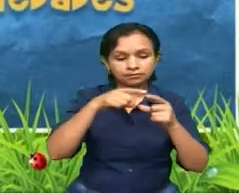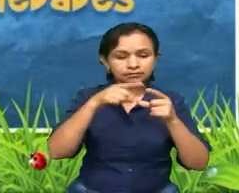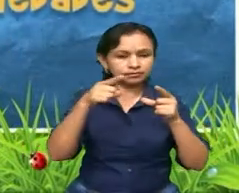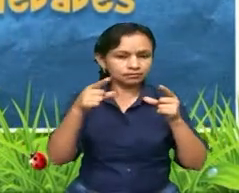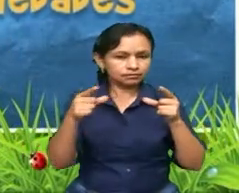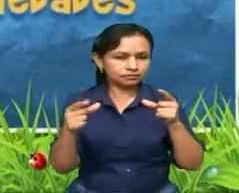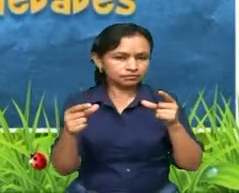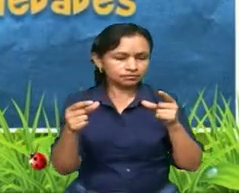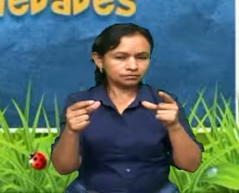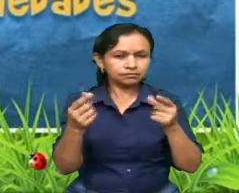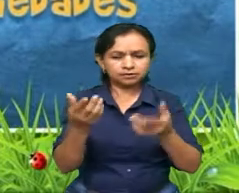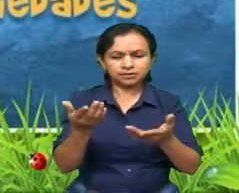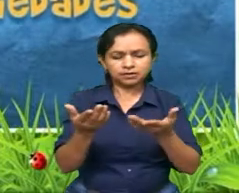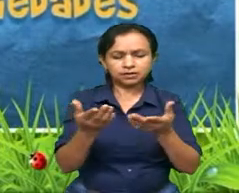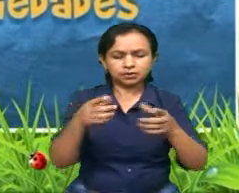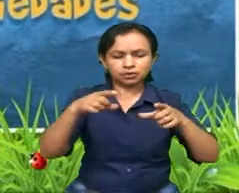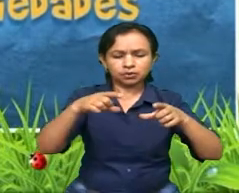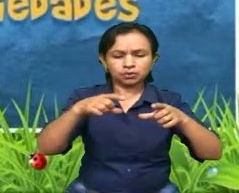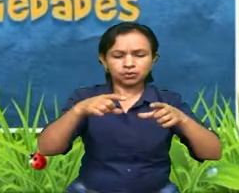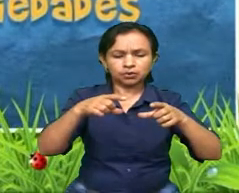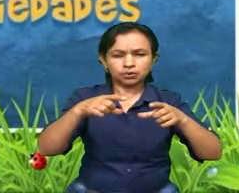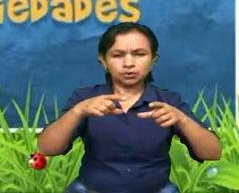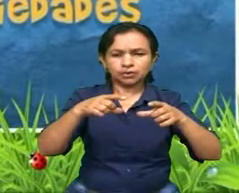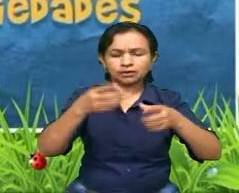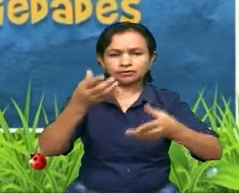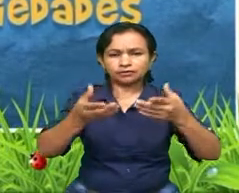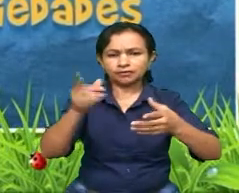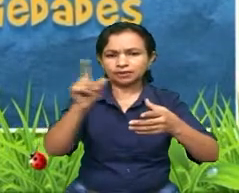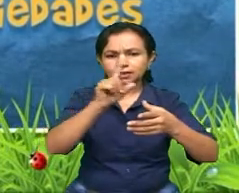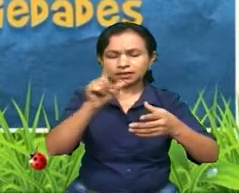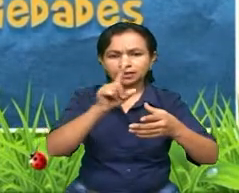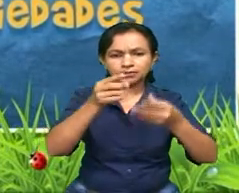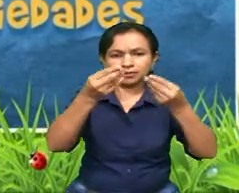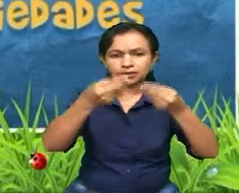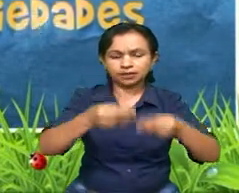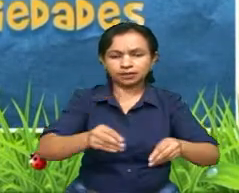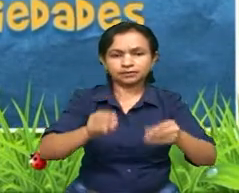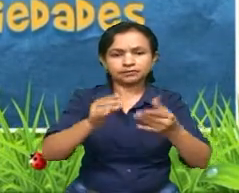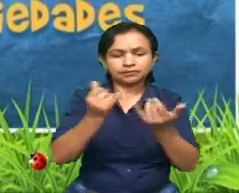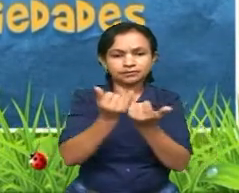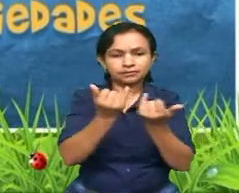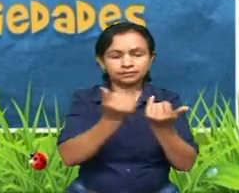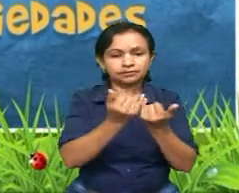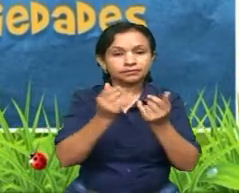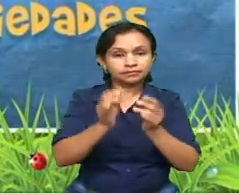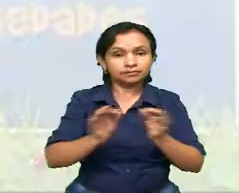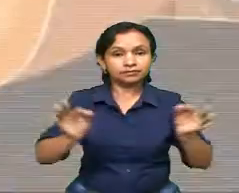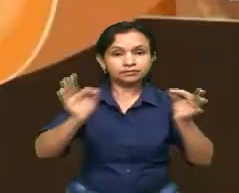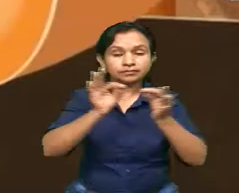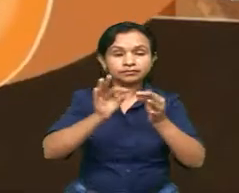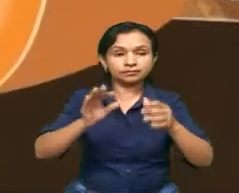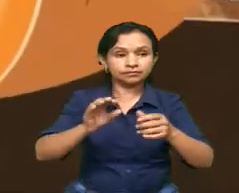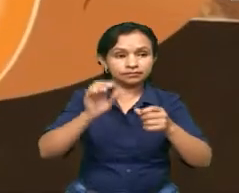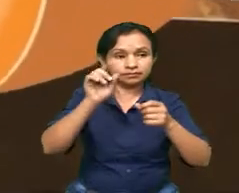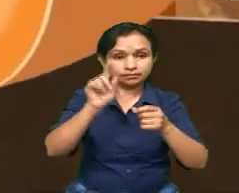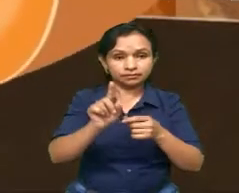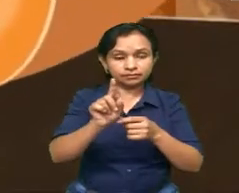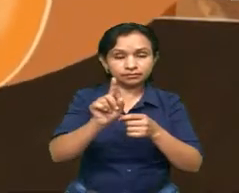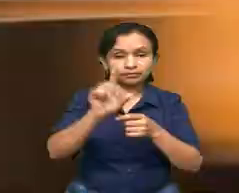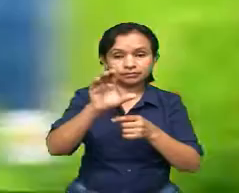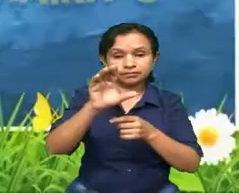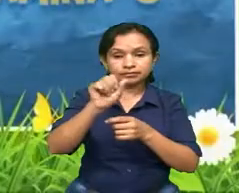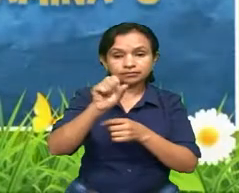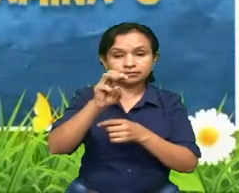o bien cuécelas al vapor en vez de hervirlas para que no pierda sus valiosas propiedades. 1.